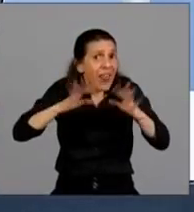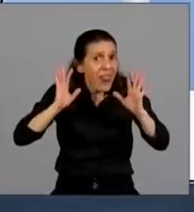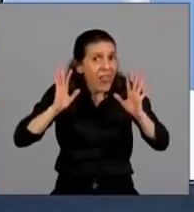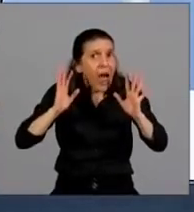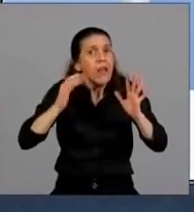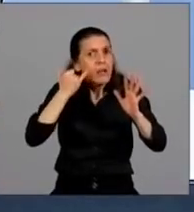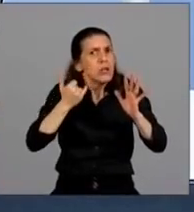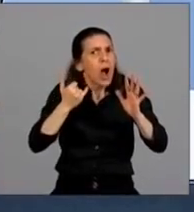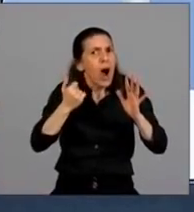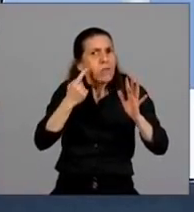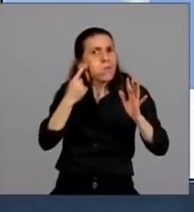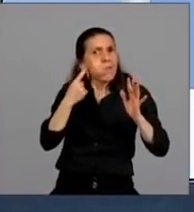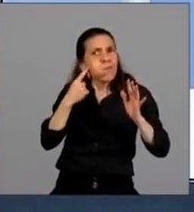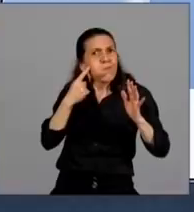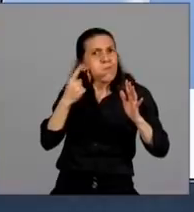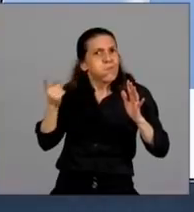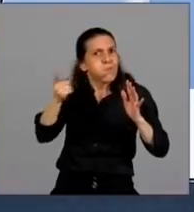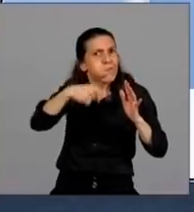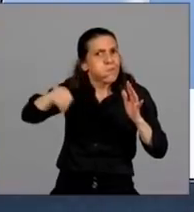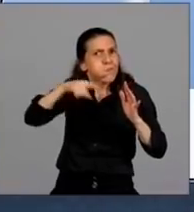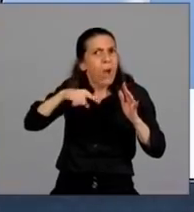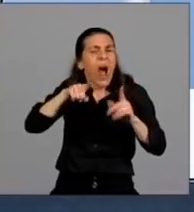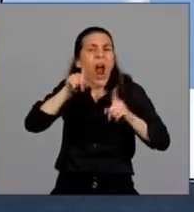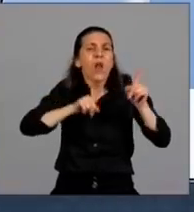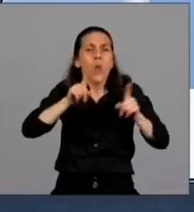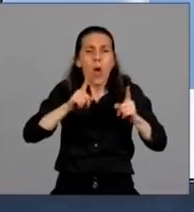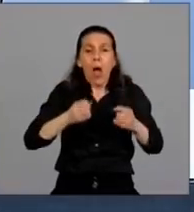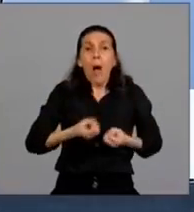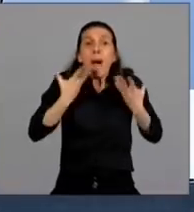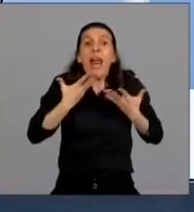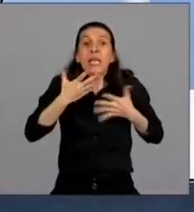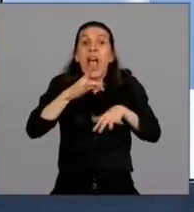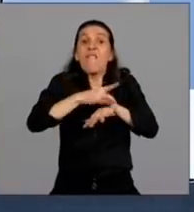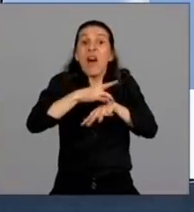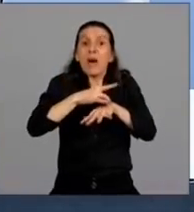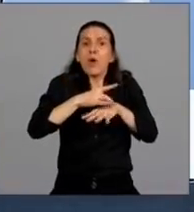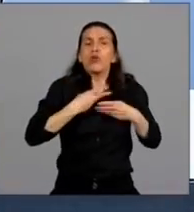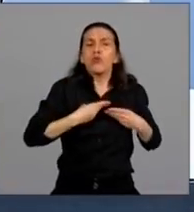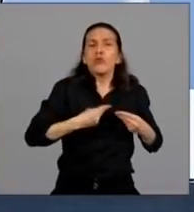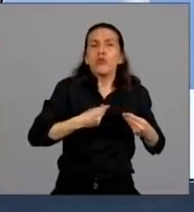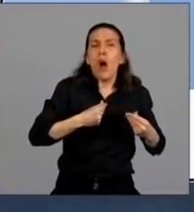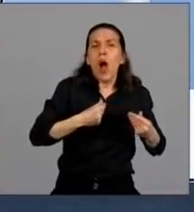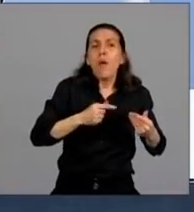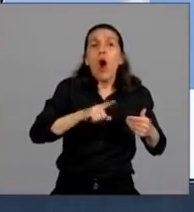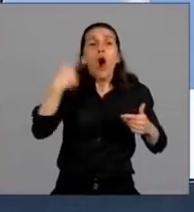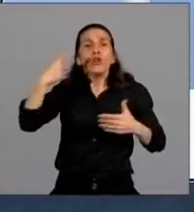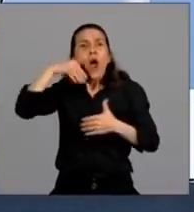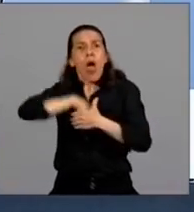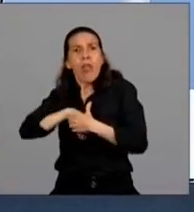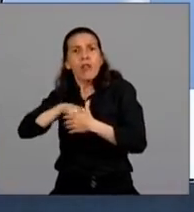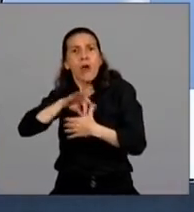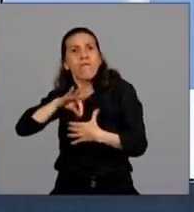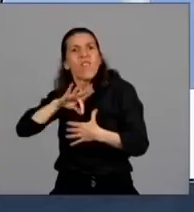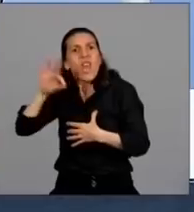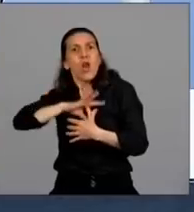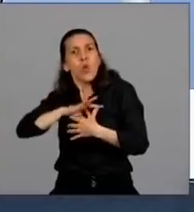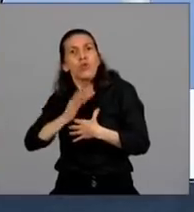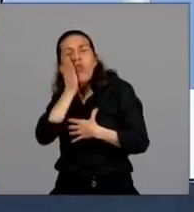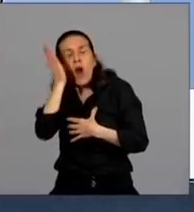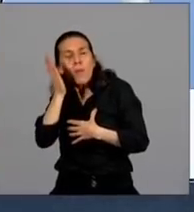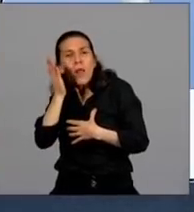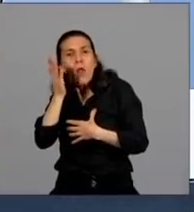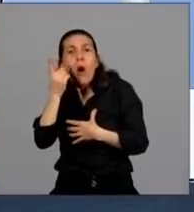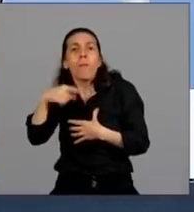a mucha gente que salió, en algunos es leve, en otros asintomática, pero en muchísimos casos no es un pequeño